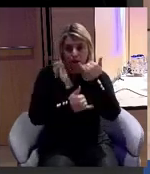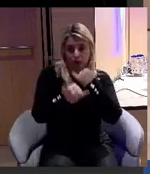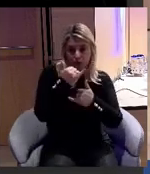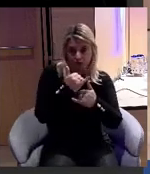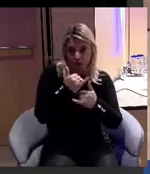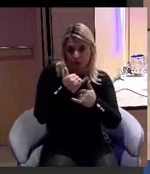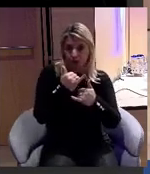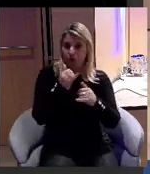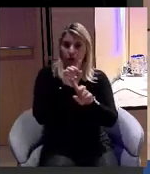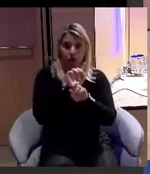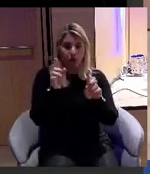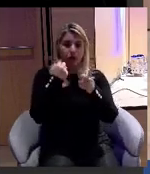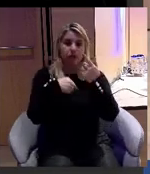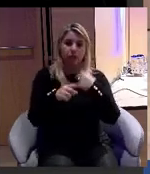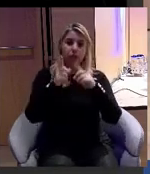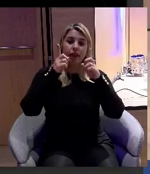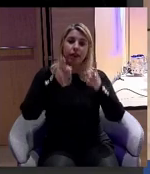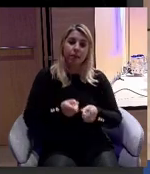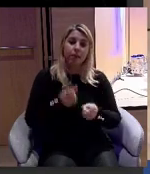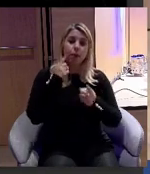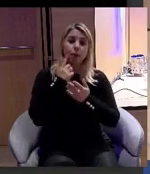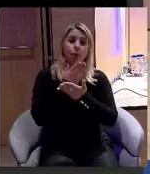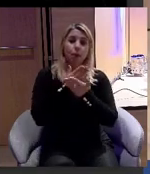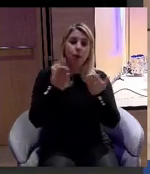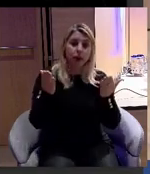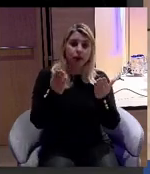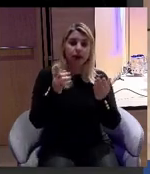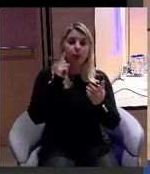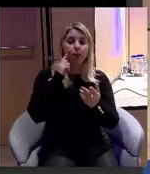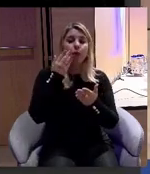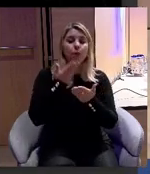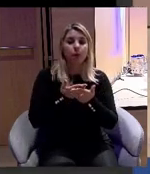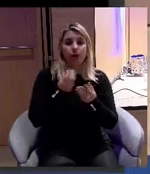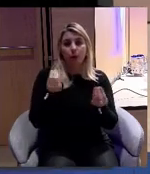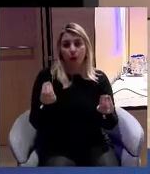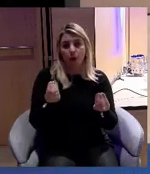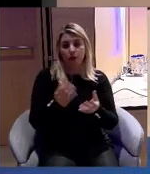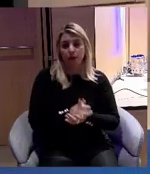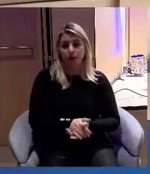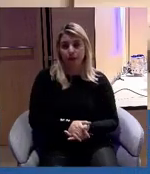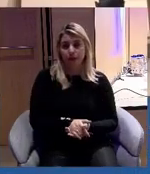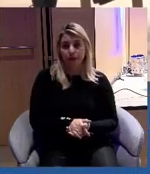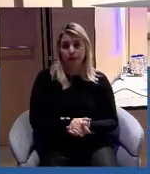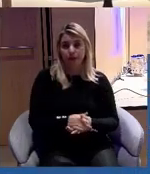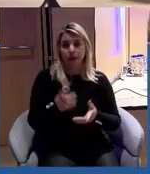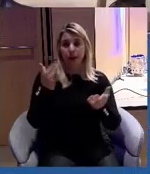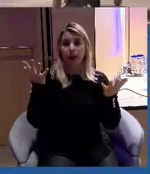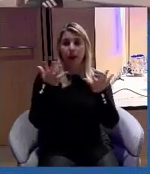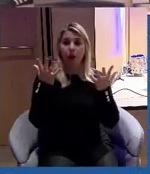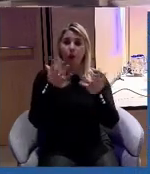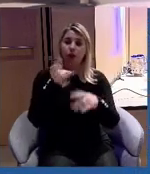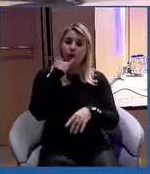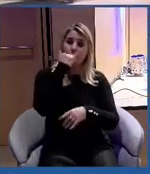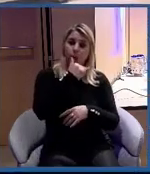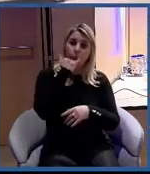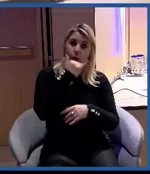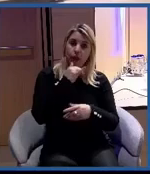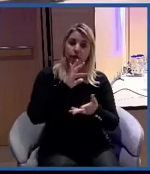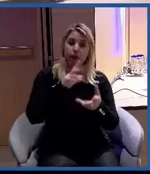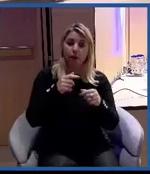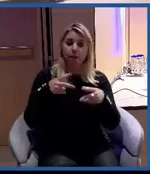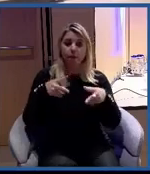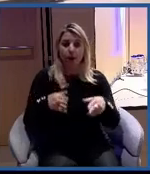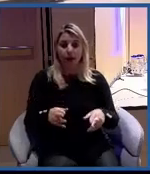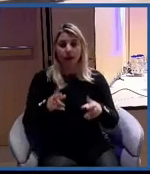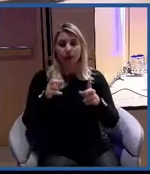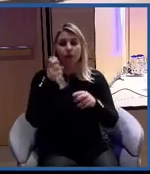los candidatos sino que también queremos Mostrar qué es lo que Proponen Ahora les voy a contar un poco sobre la metodología y